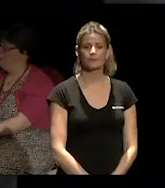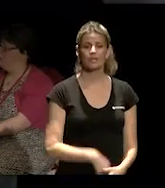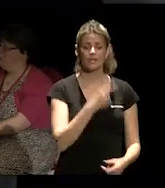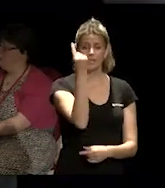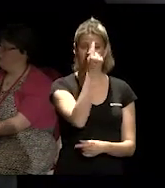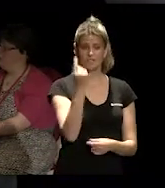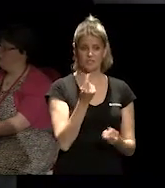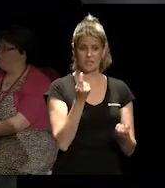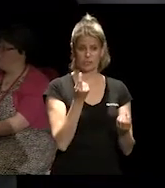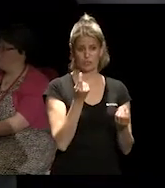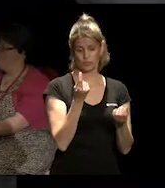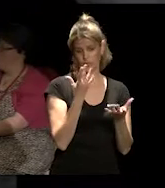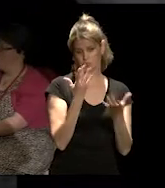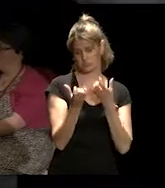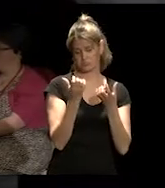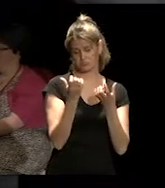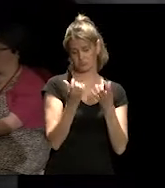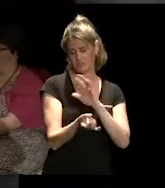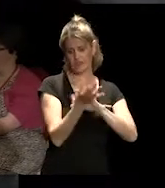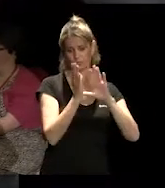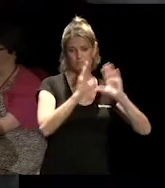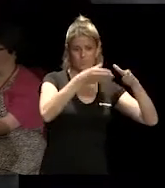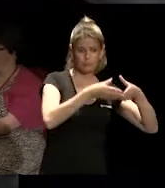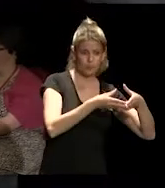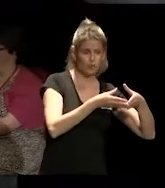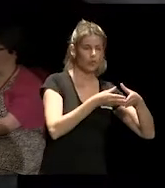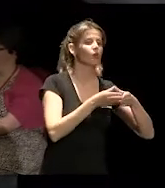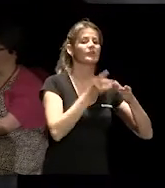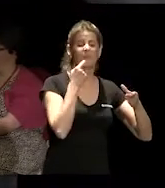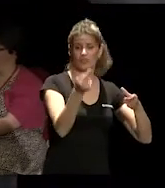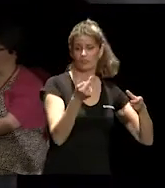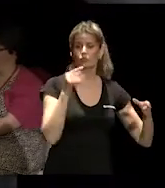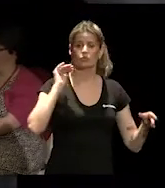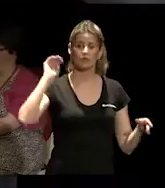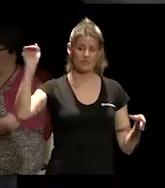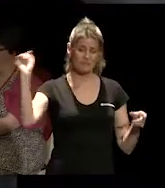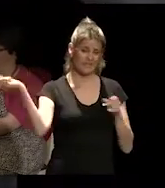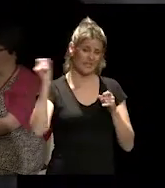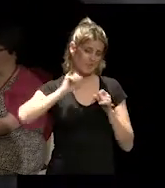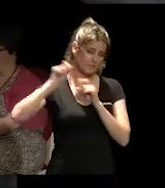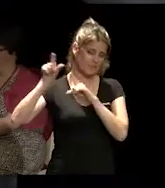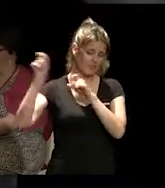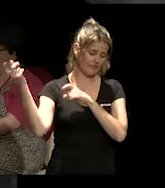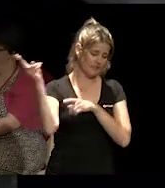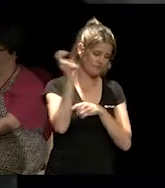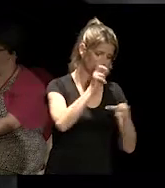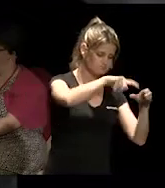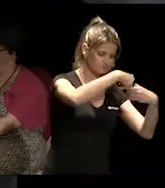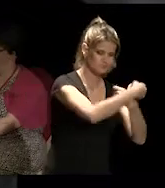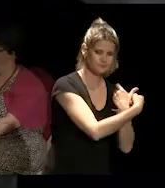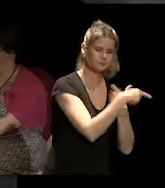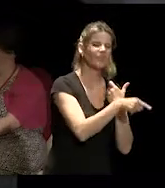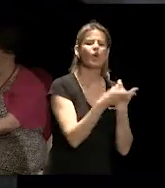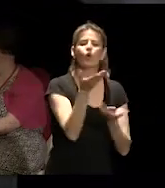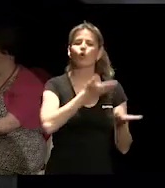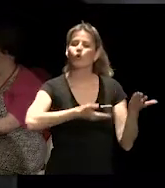diseñamos un equipo, pensamos un equipo formado por migrantes, como he dicho, con una colaboración que me gustaría destacar